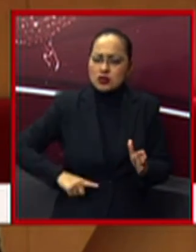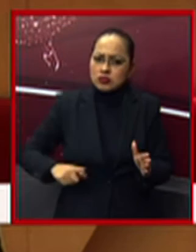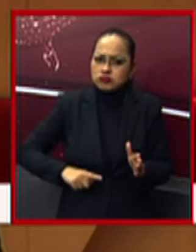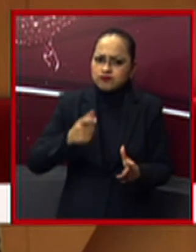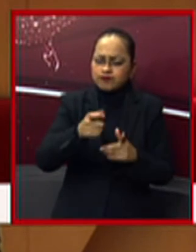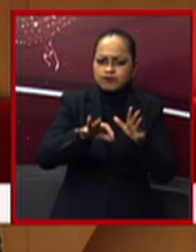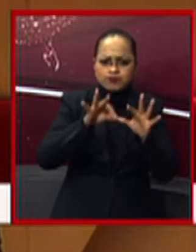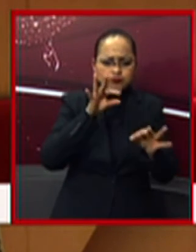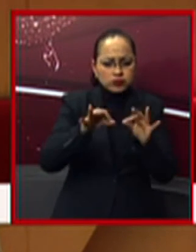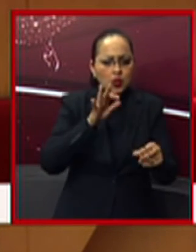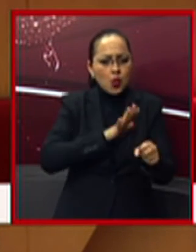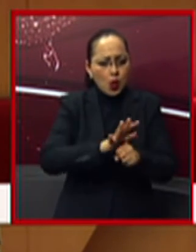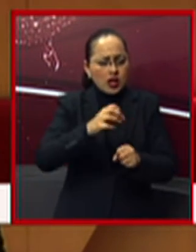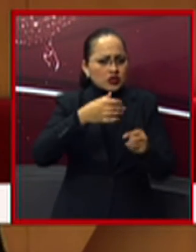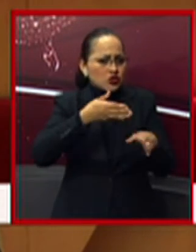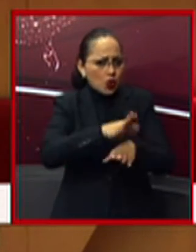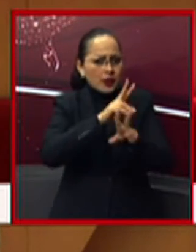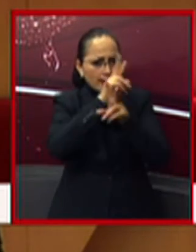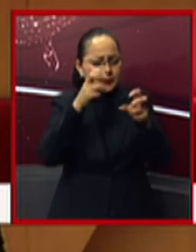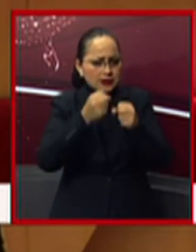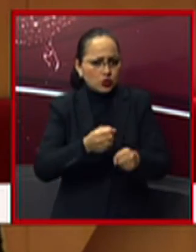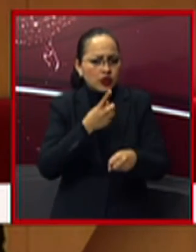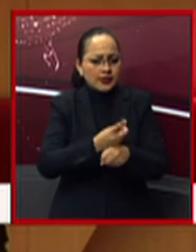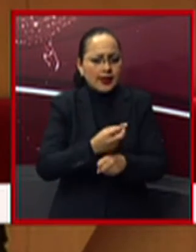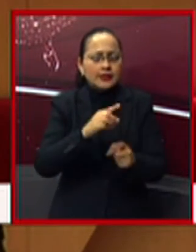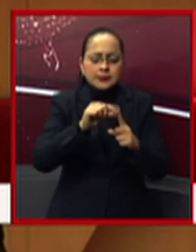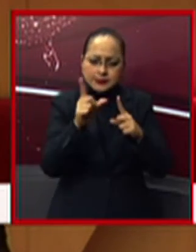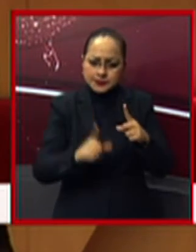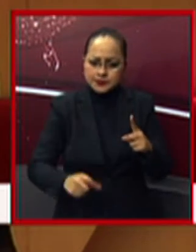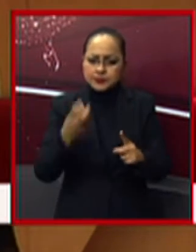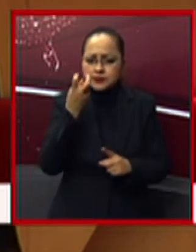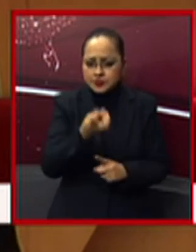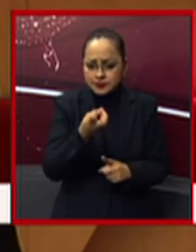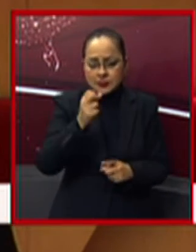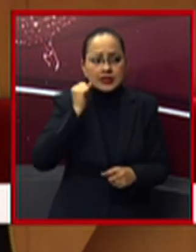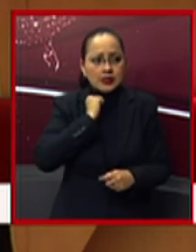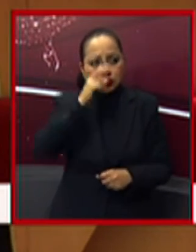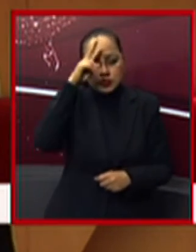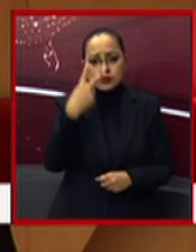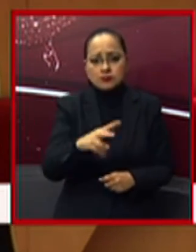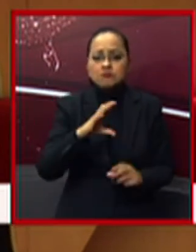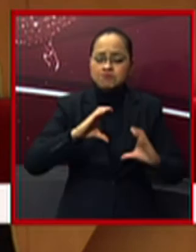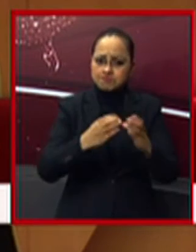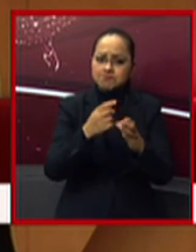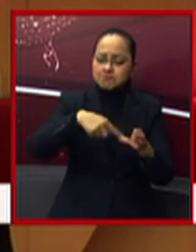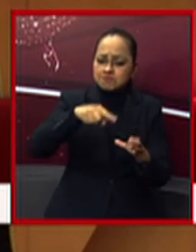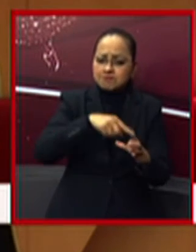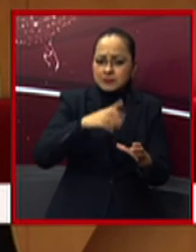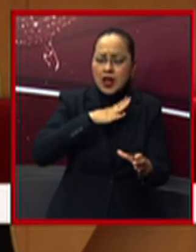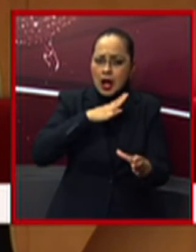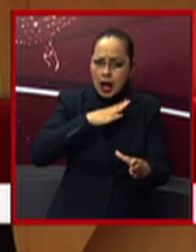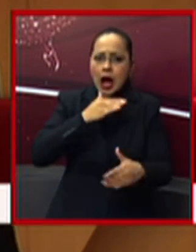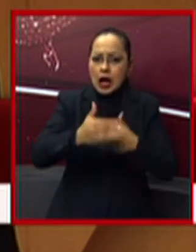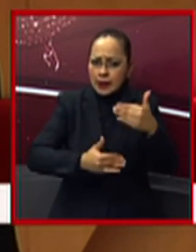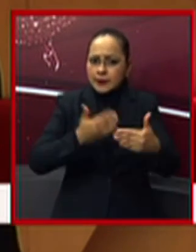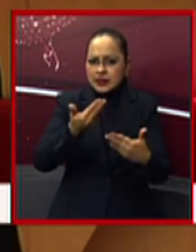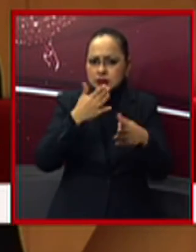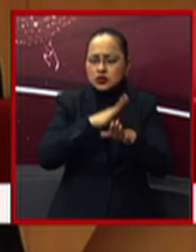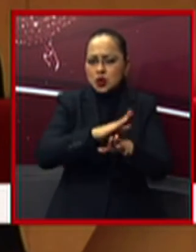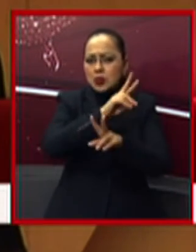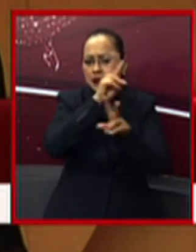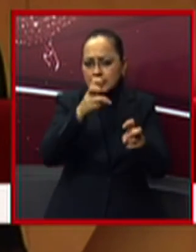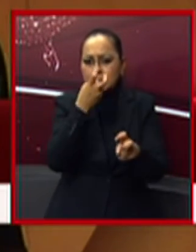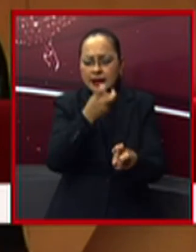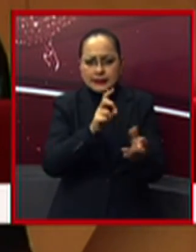materia ineludible de seguridad nacional. Una vez más, este Senado de la República da un paso más allá en